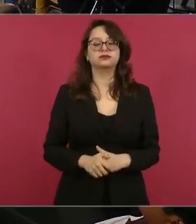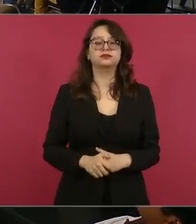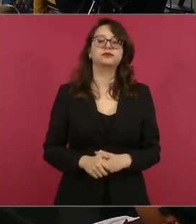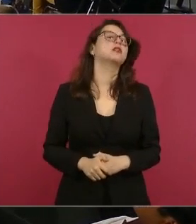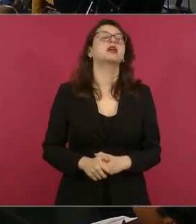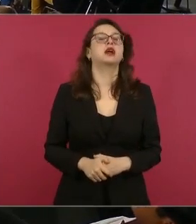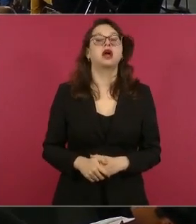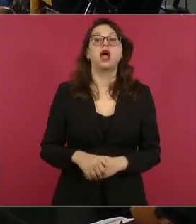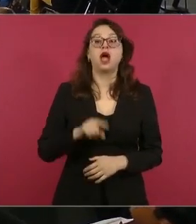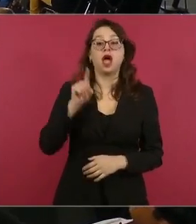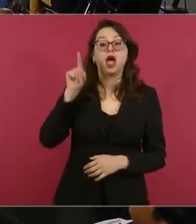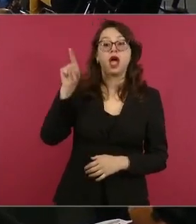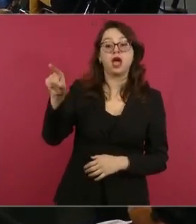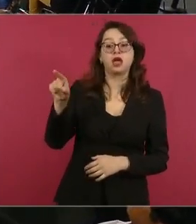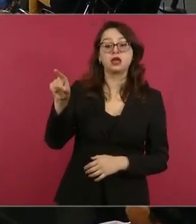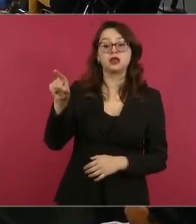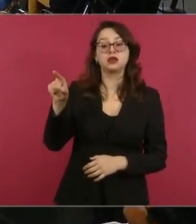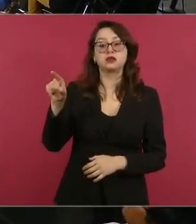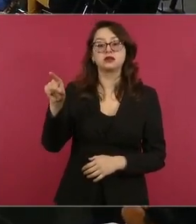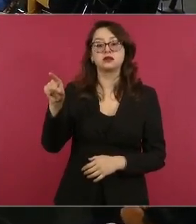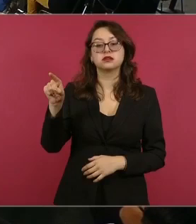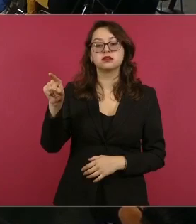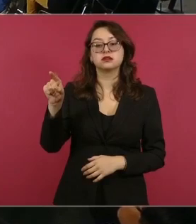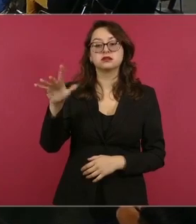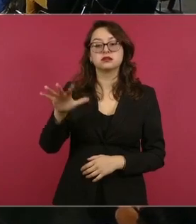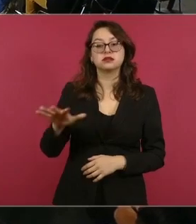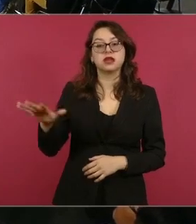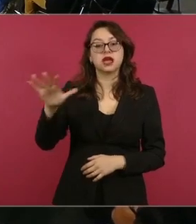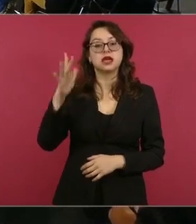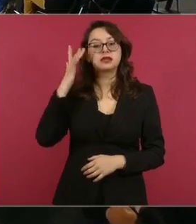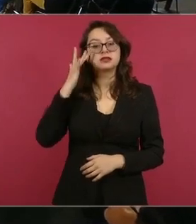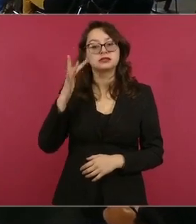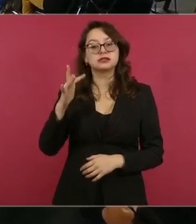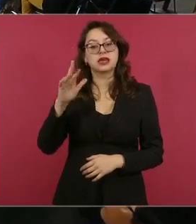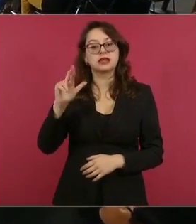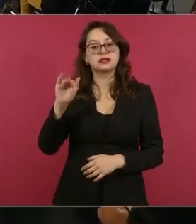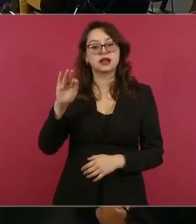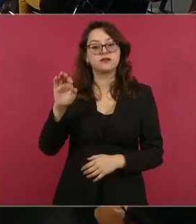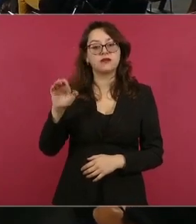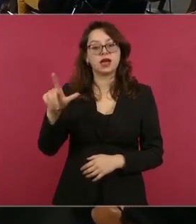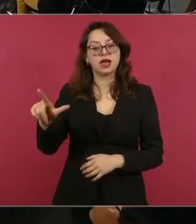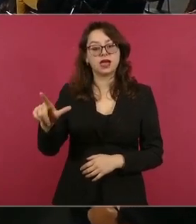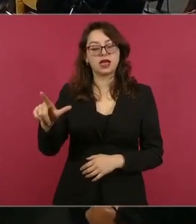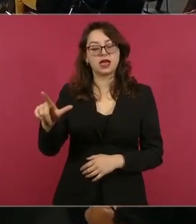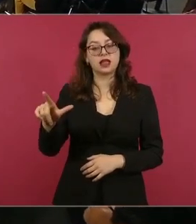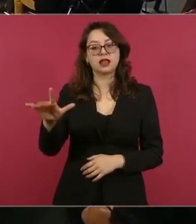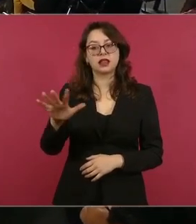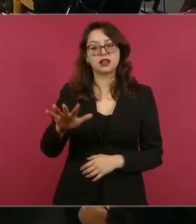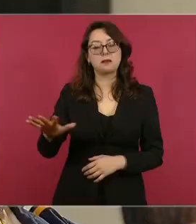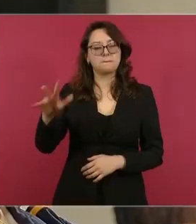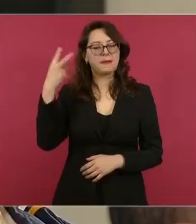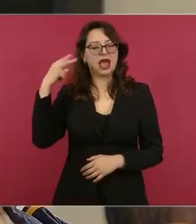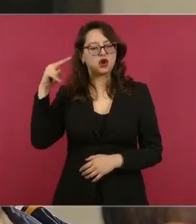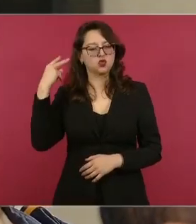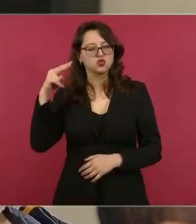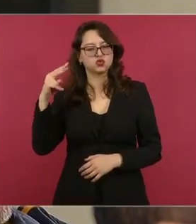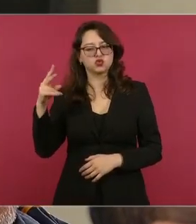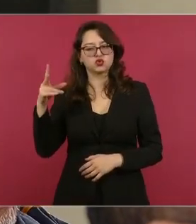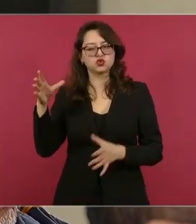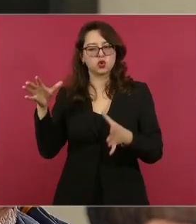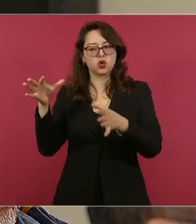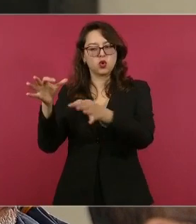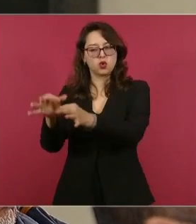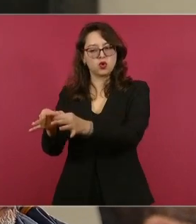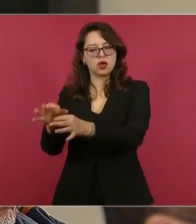de San Rafael en un terreno de Tres Bocas, esto en el municipio de San Rafael en Veracruz,